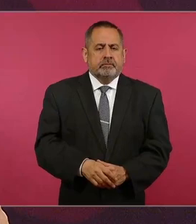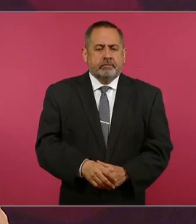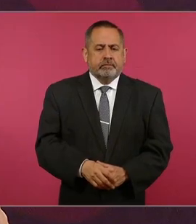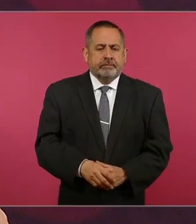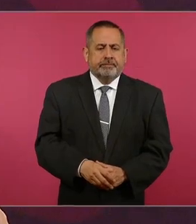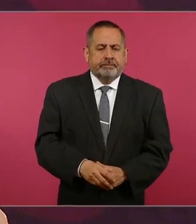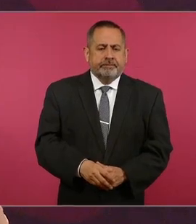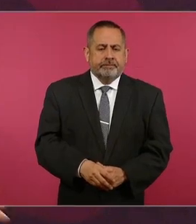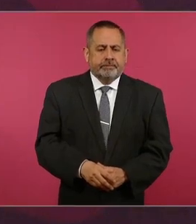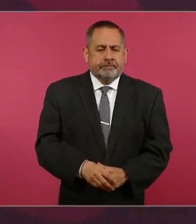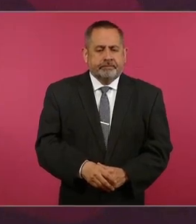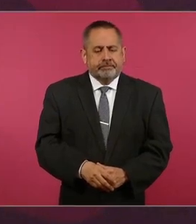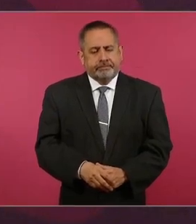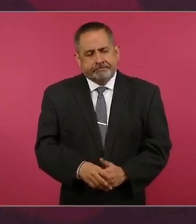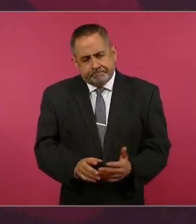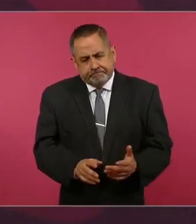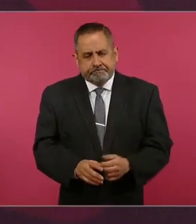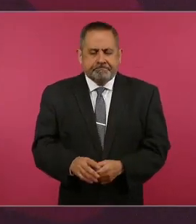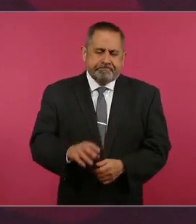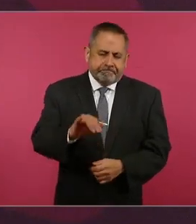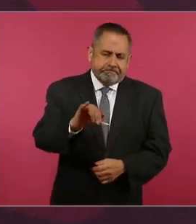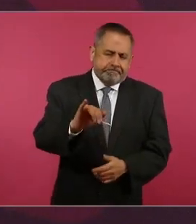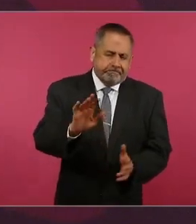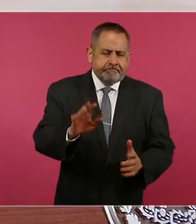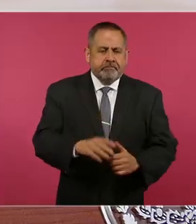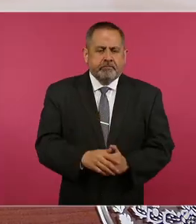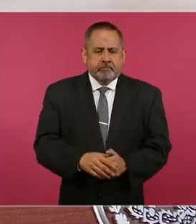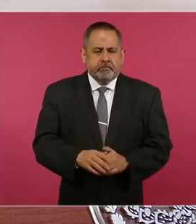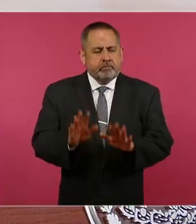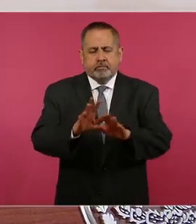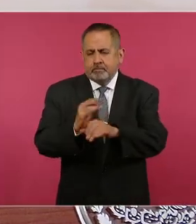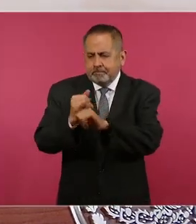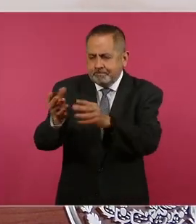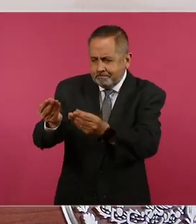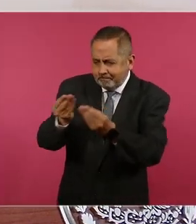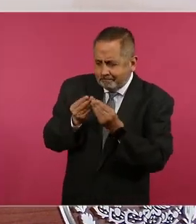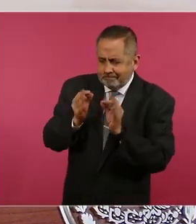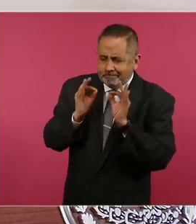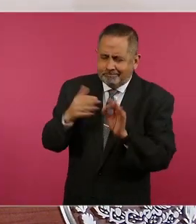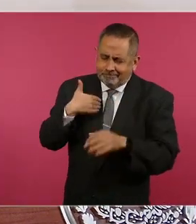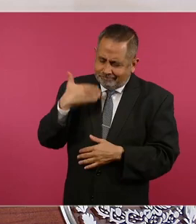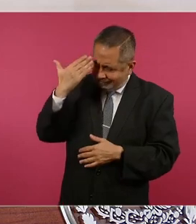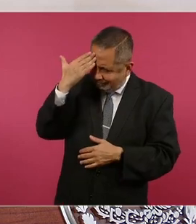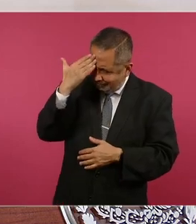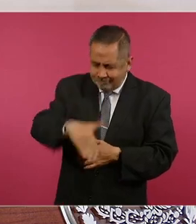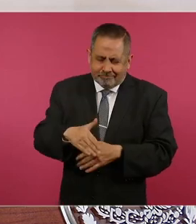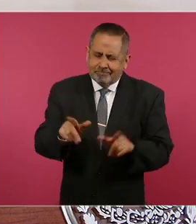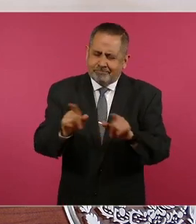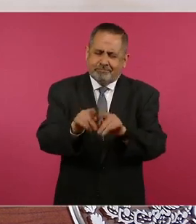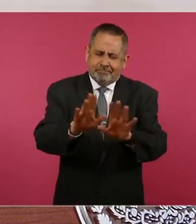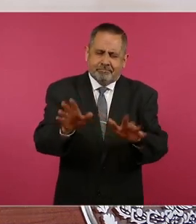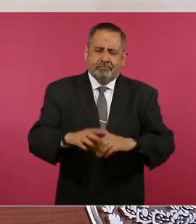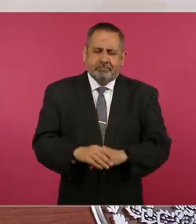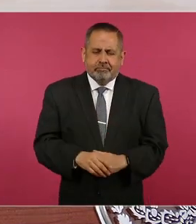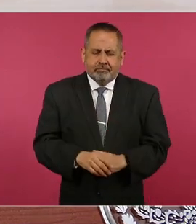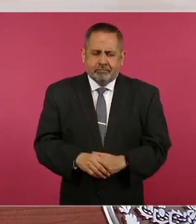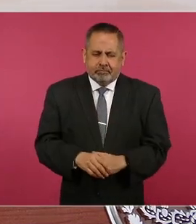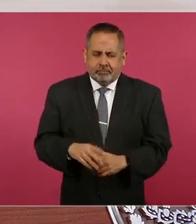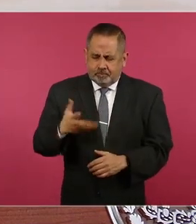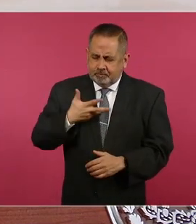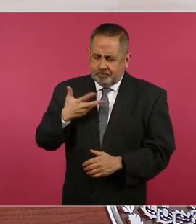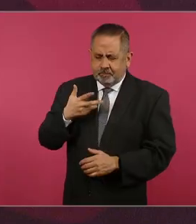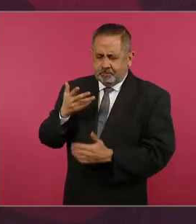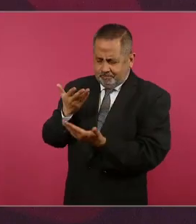si nosotros estamos bien informados o sea sí tenemos